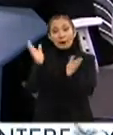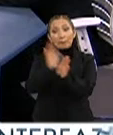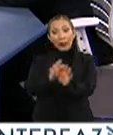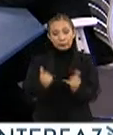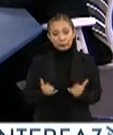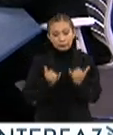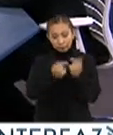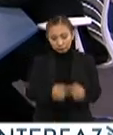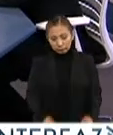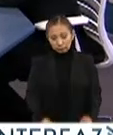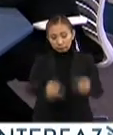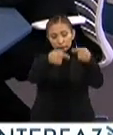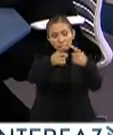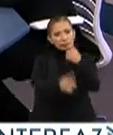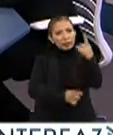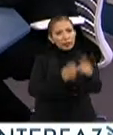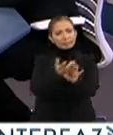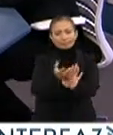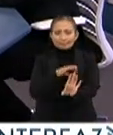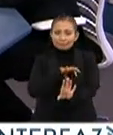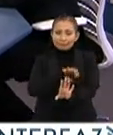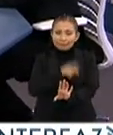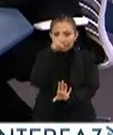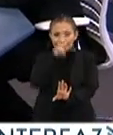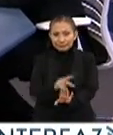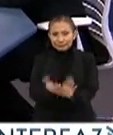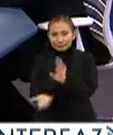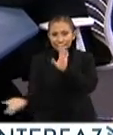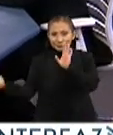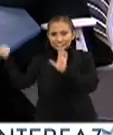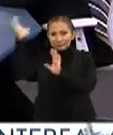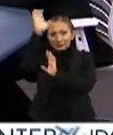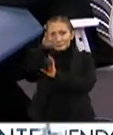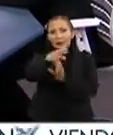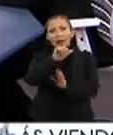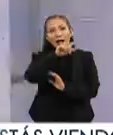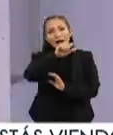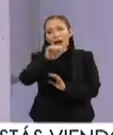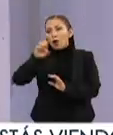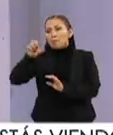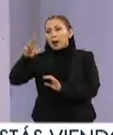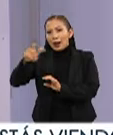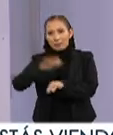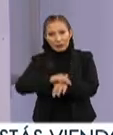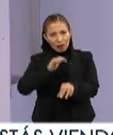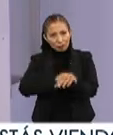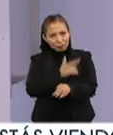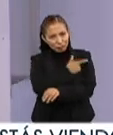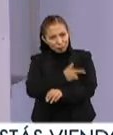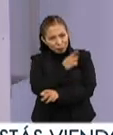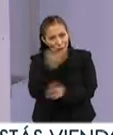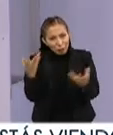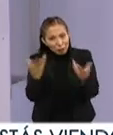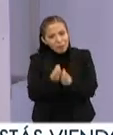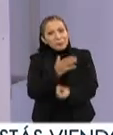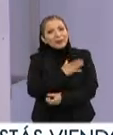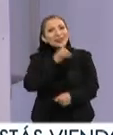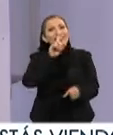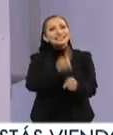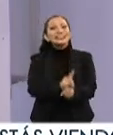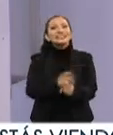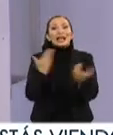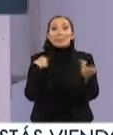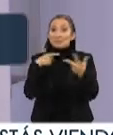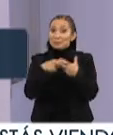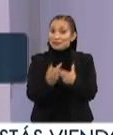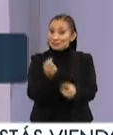más jóvenes, un deporte tan querido en México como es el básquetbol. Así es, Omar, Ana, amigos de Interfaz, un placer estar con ustedes. Muy buenos días,